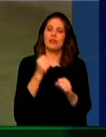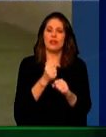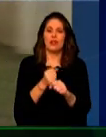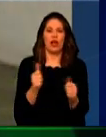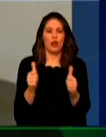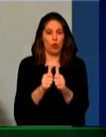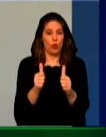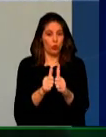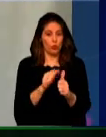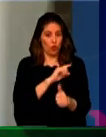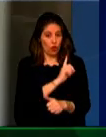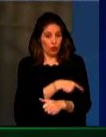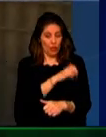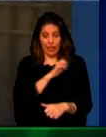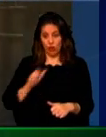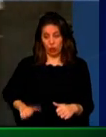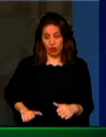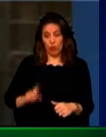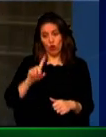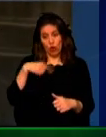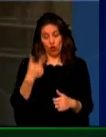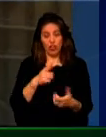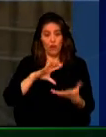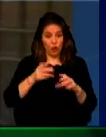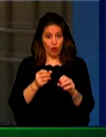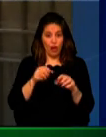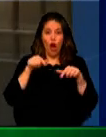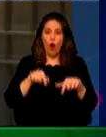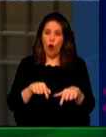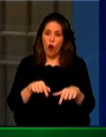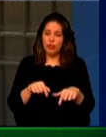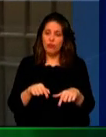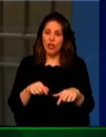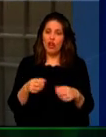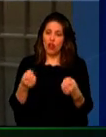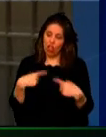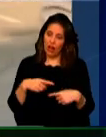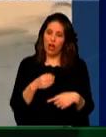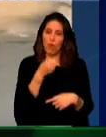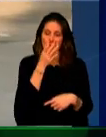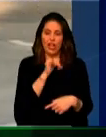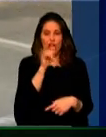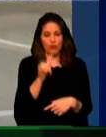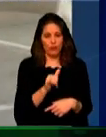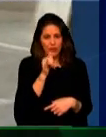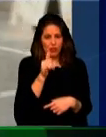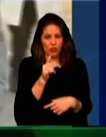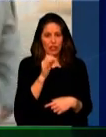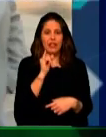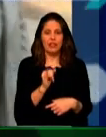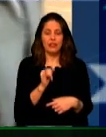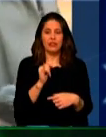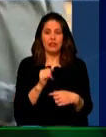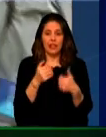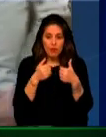el Ejecutivo de otra manera o con otro sistema, hoy nos llevamos esta muy buena noticia que nos da el Presidente de la República de